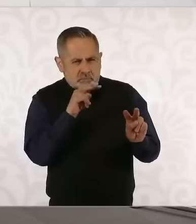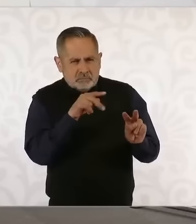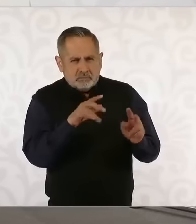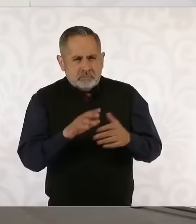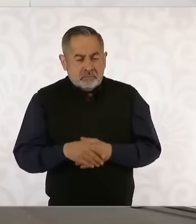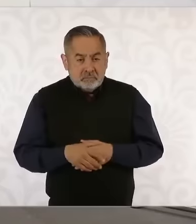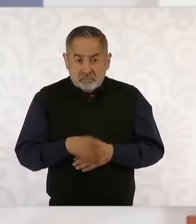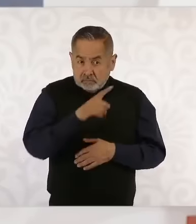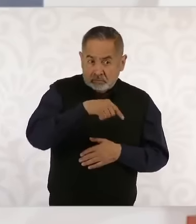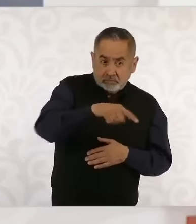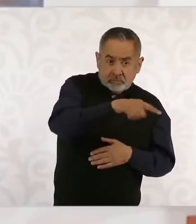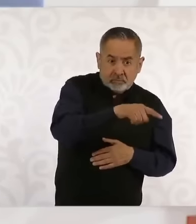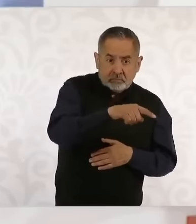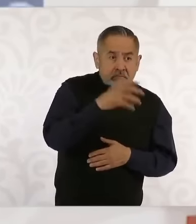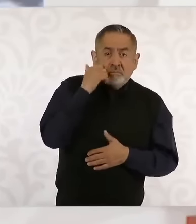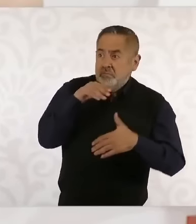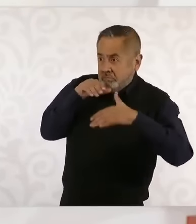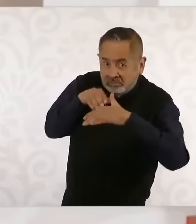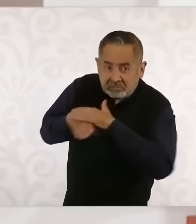no era ni siquiera pasar a Palacio,